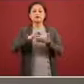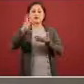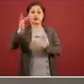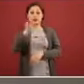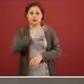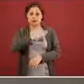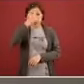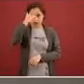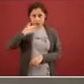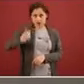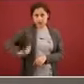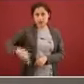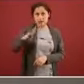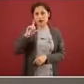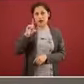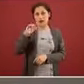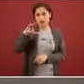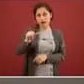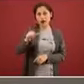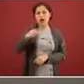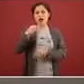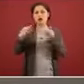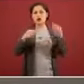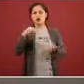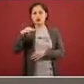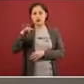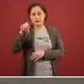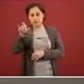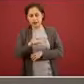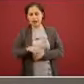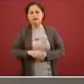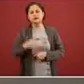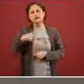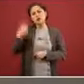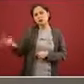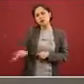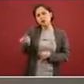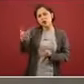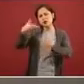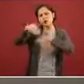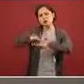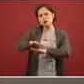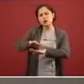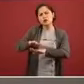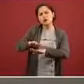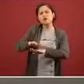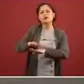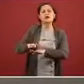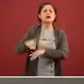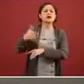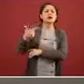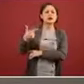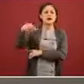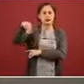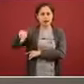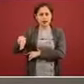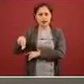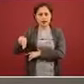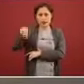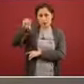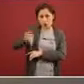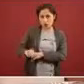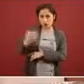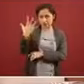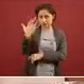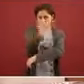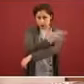noches, Bianca Aguirre de Notimex TV. Preguntarles sobre la Guardia Nacional. Minutos antes de las 5 de la tarde, pues ya en